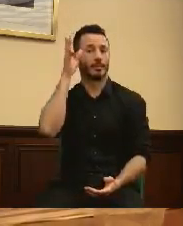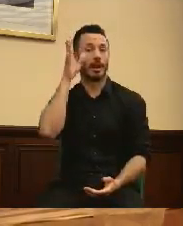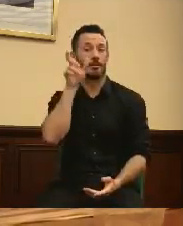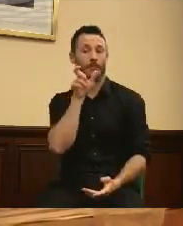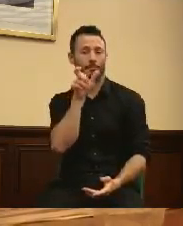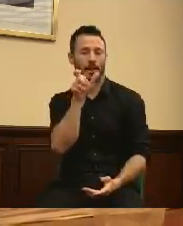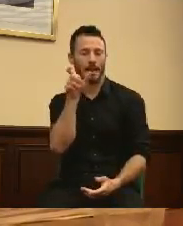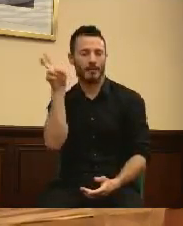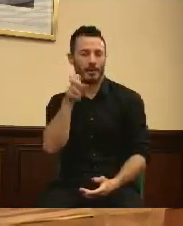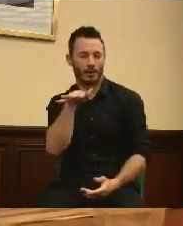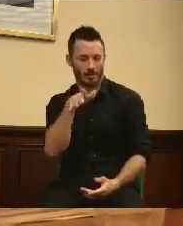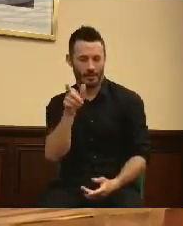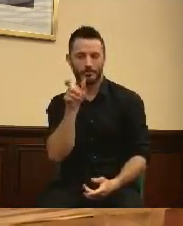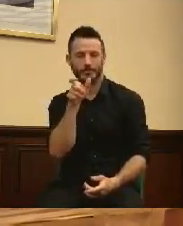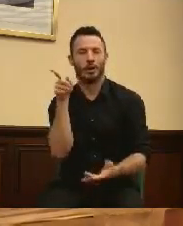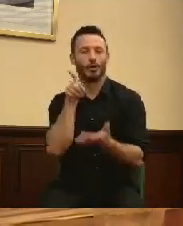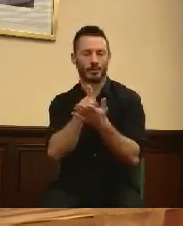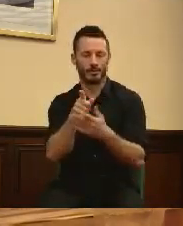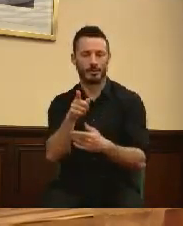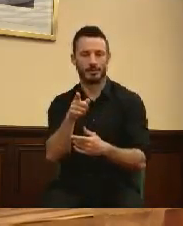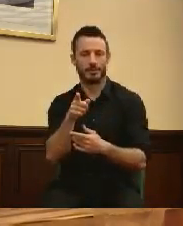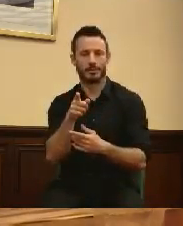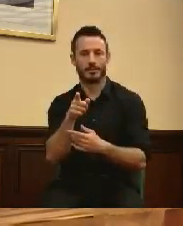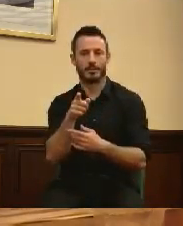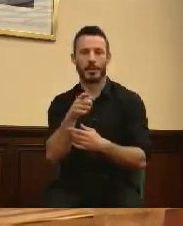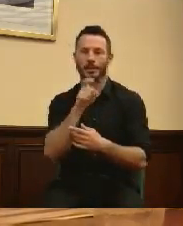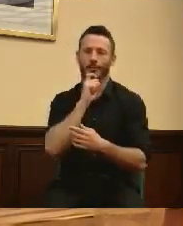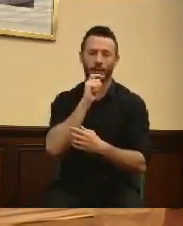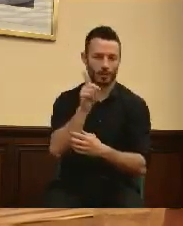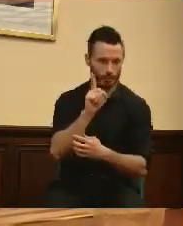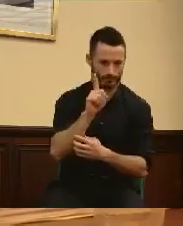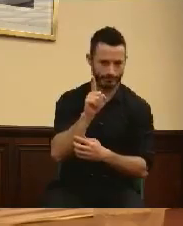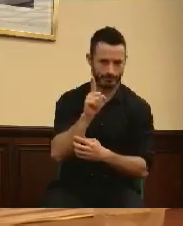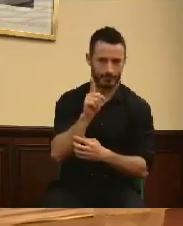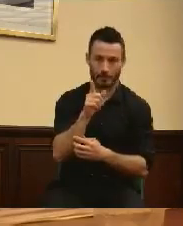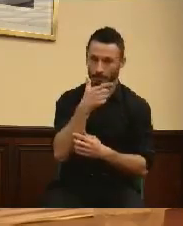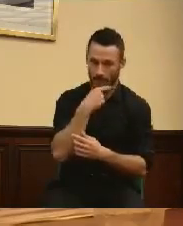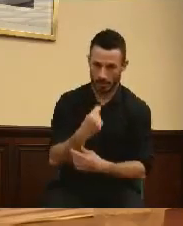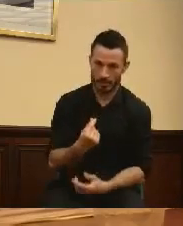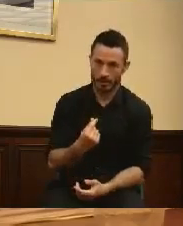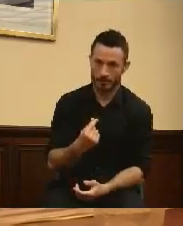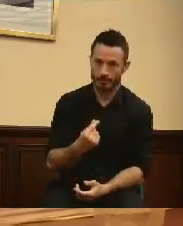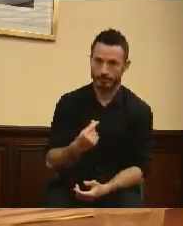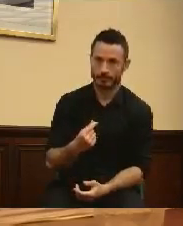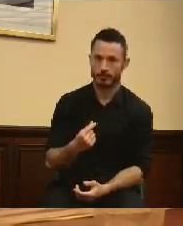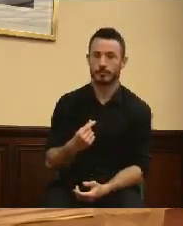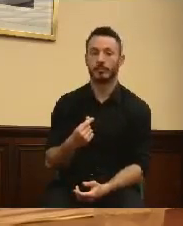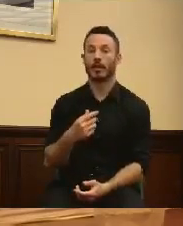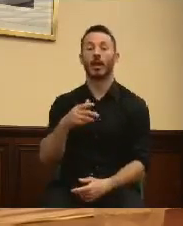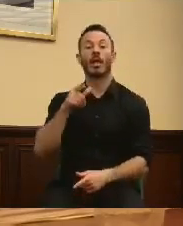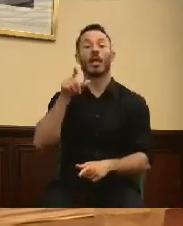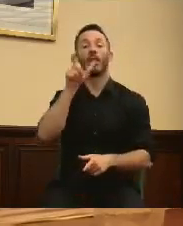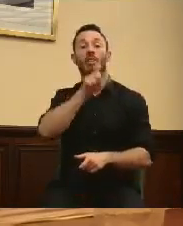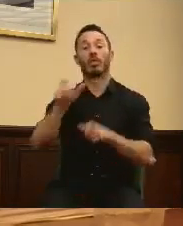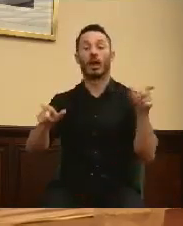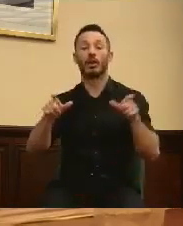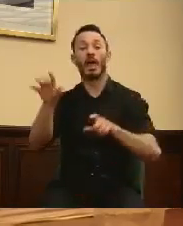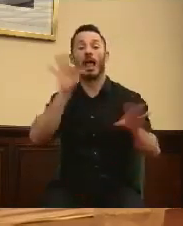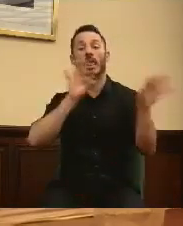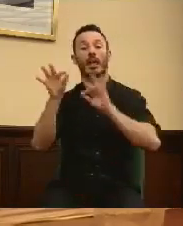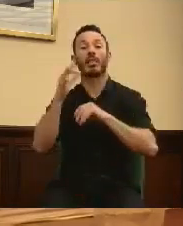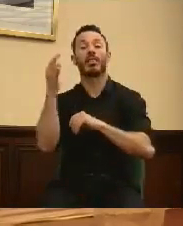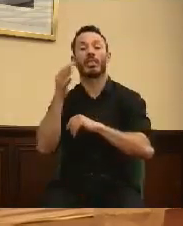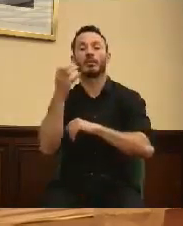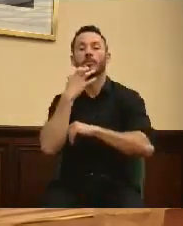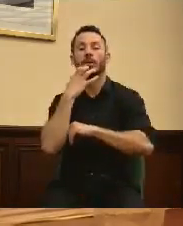etimológico de la palabra república. Miren, no es tan difícil. En realidad es muy fácil. Dejen elegir a los ciudadanos y las ciudadanas el